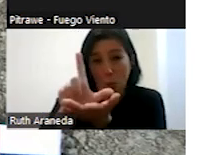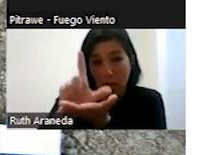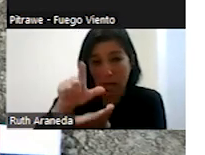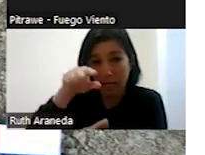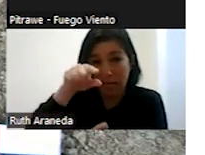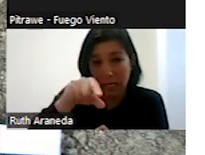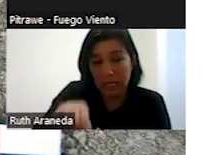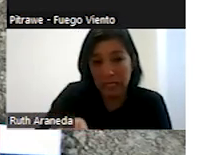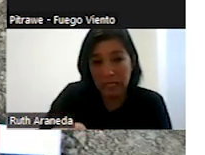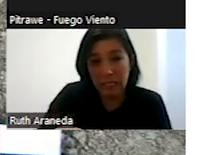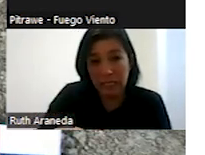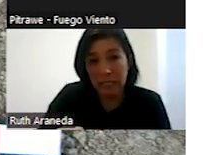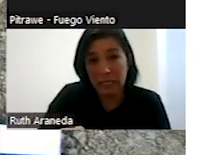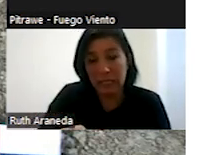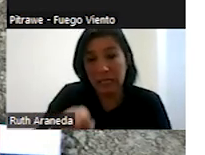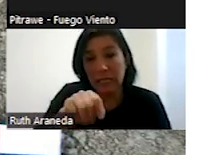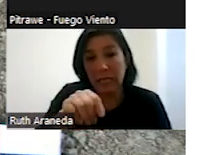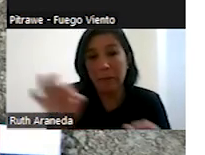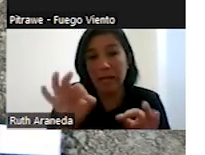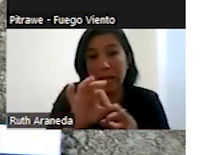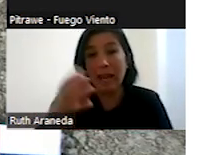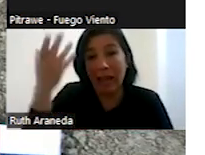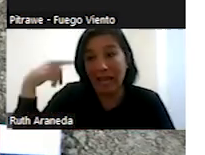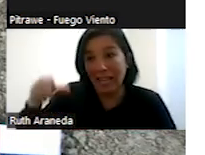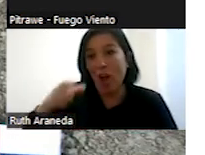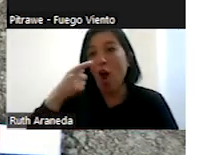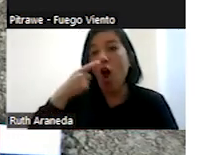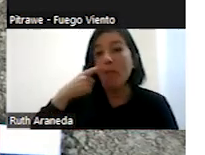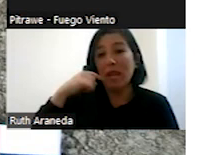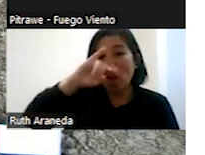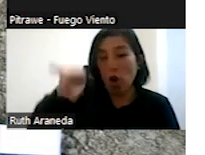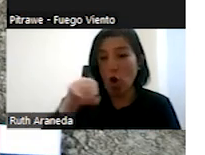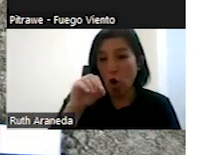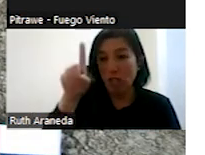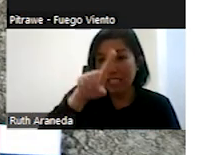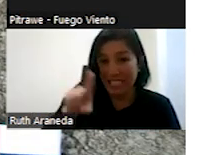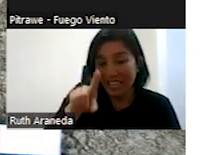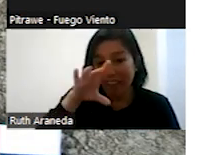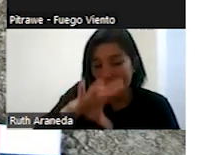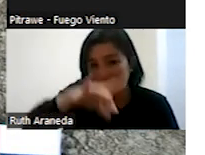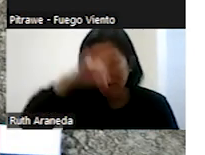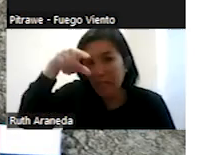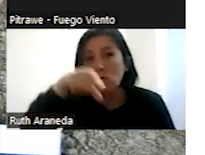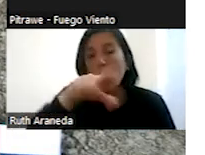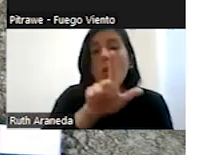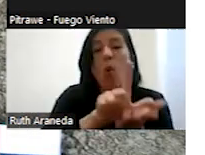José Miguel lo excavó, quizás él nos podría contar un poquito más adelante más detalles, pero es de los pocos sitios